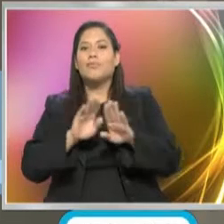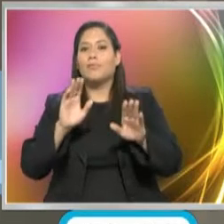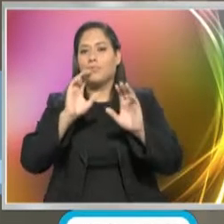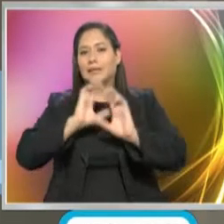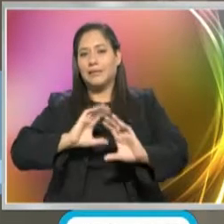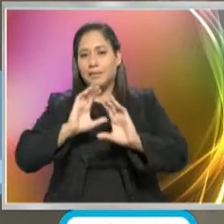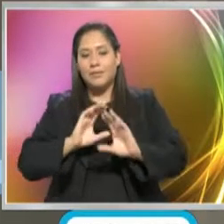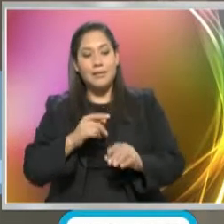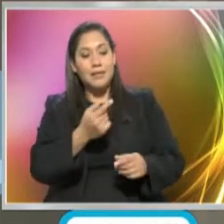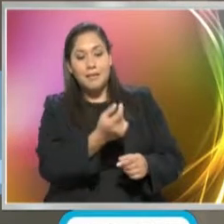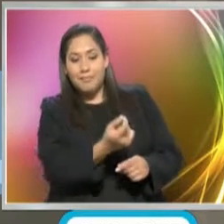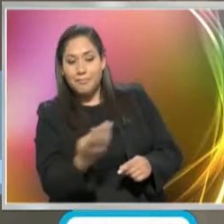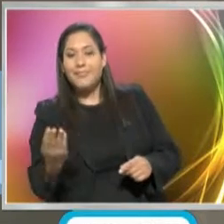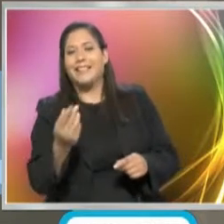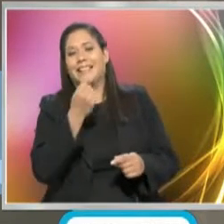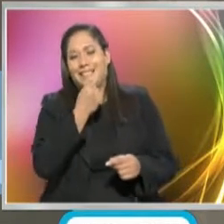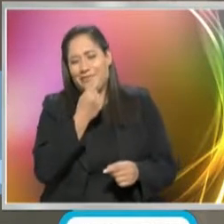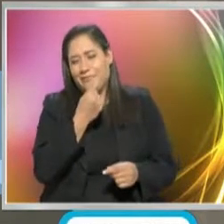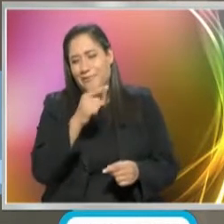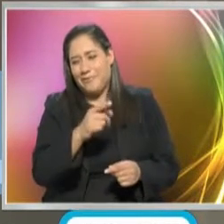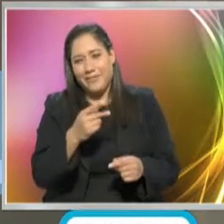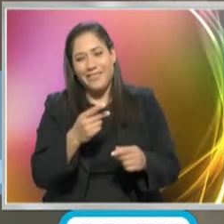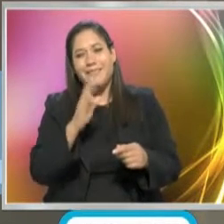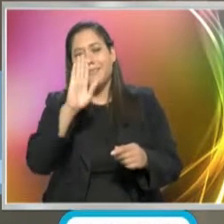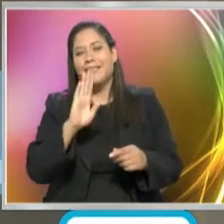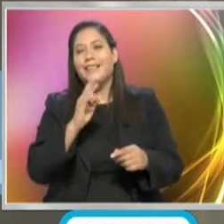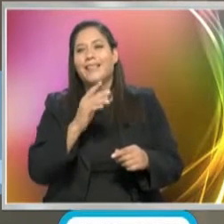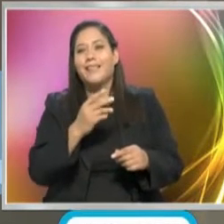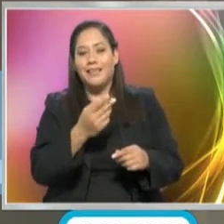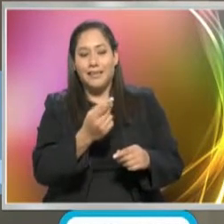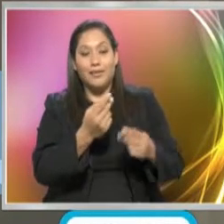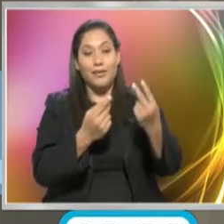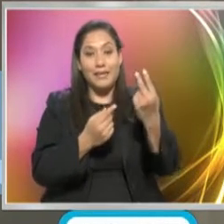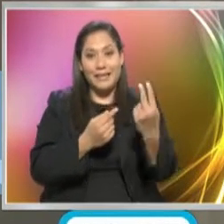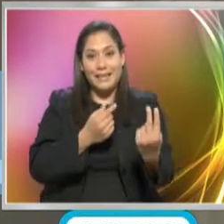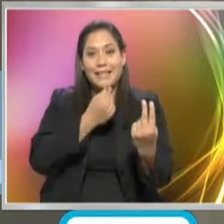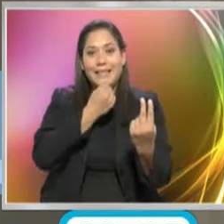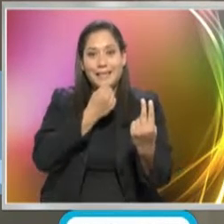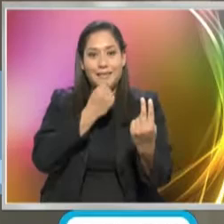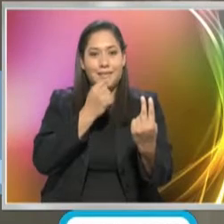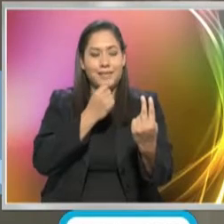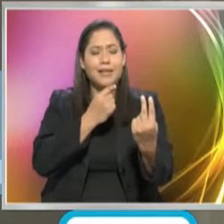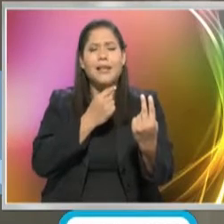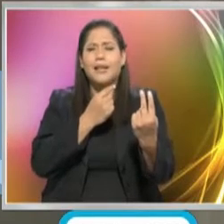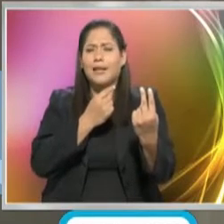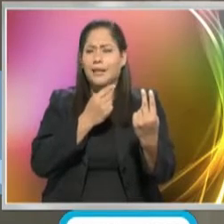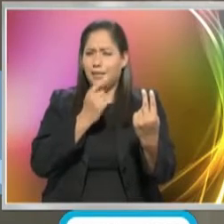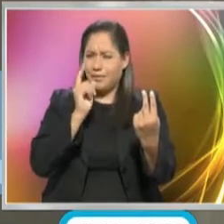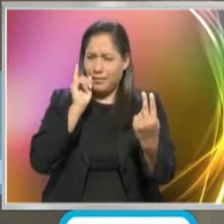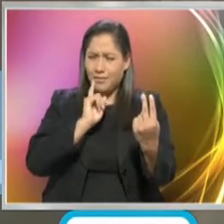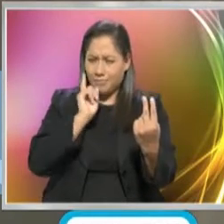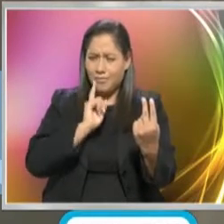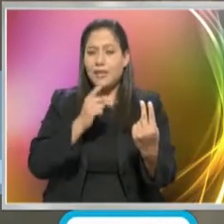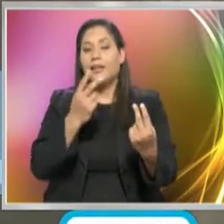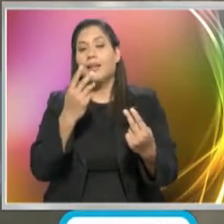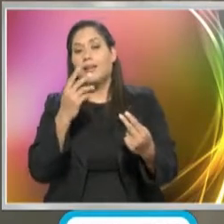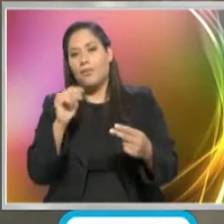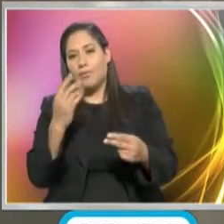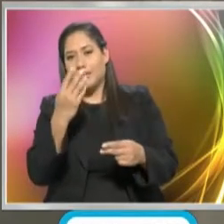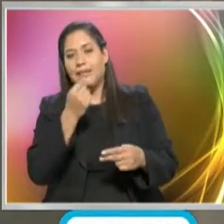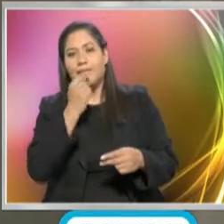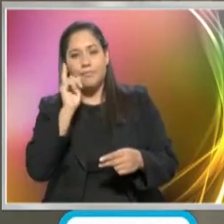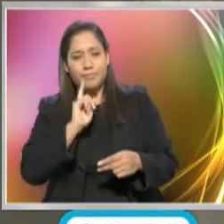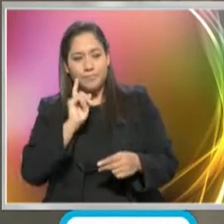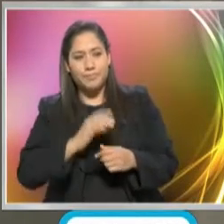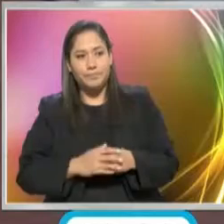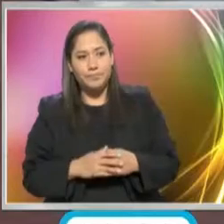una manada de niños, ¿no? Eran niñas y dos niños en ese entonces. Llamaba la atención sobre todo porque había el